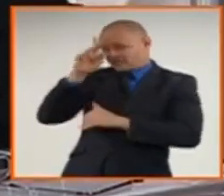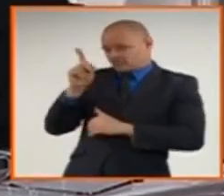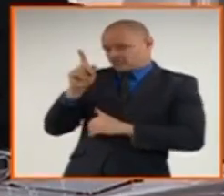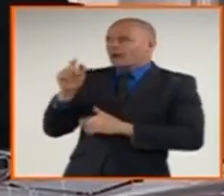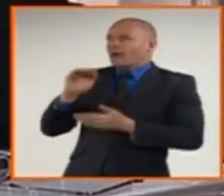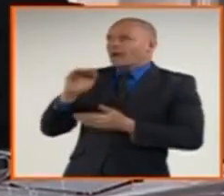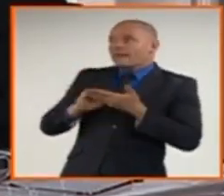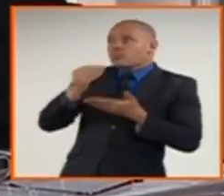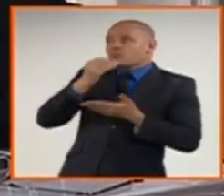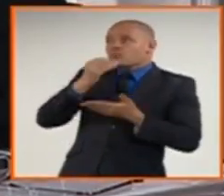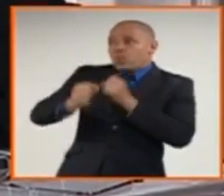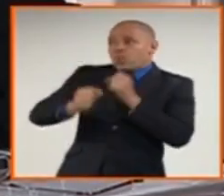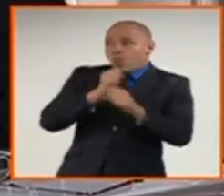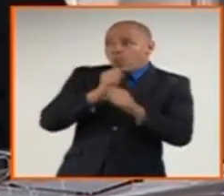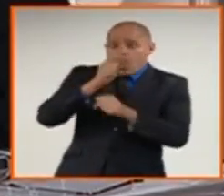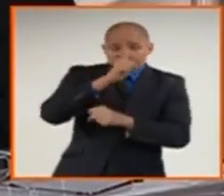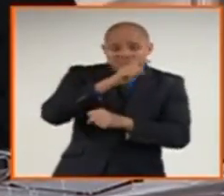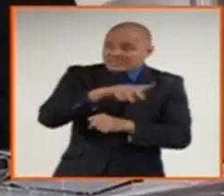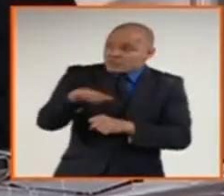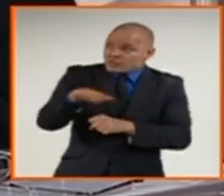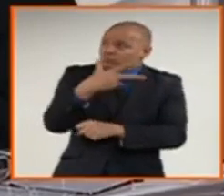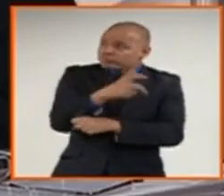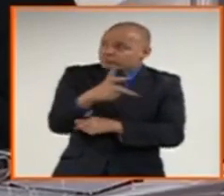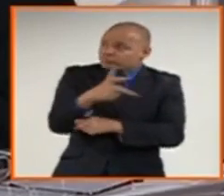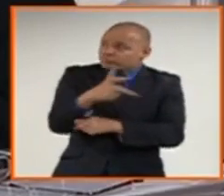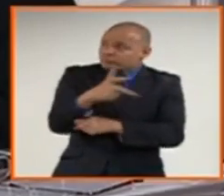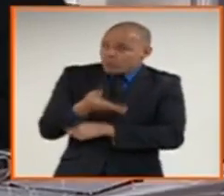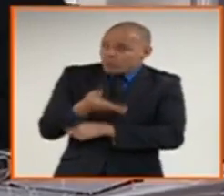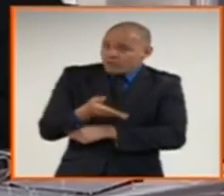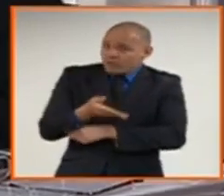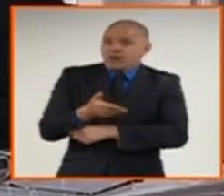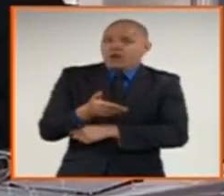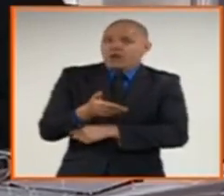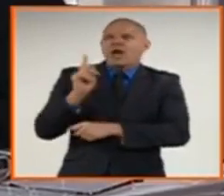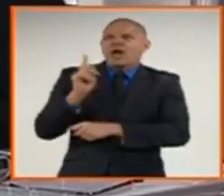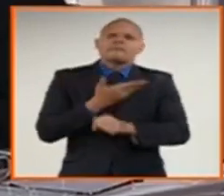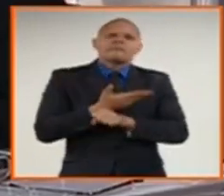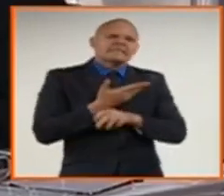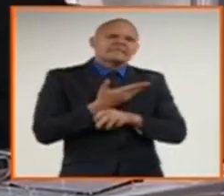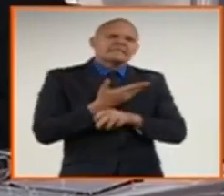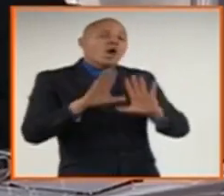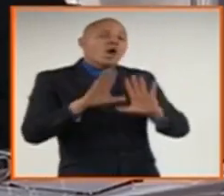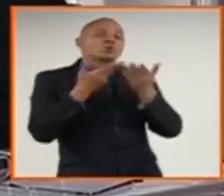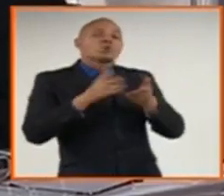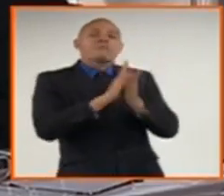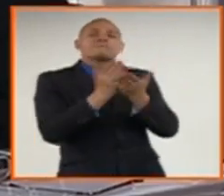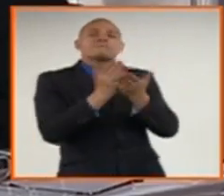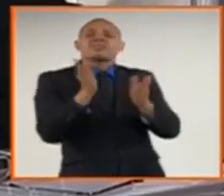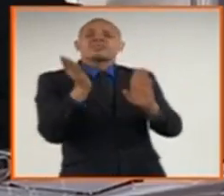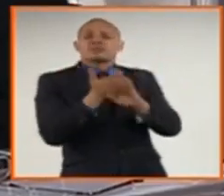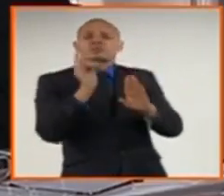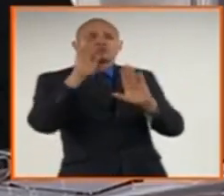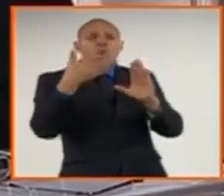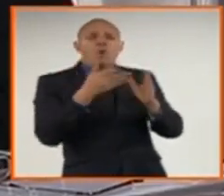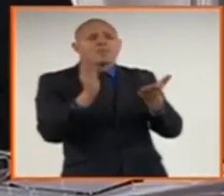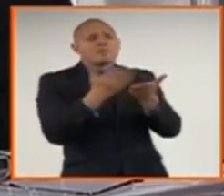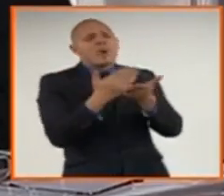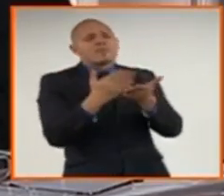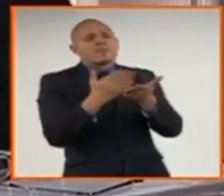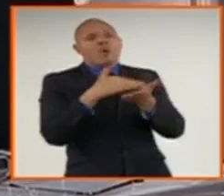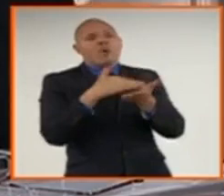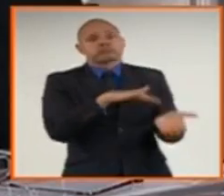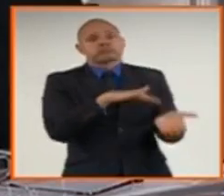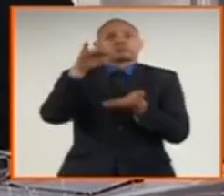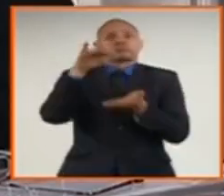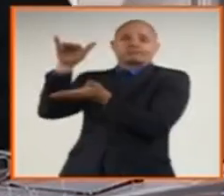los aspectos de rigor que son necesarios presentar a la autoridad regulatoria, lo que esto ocurrió en el mes de octubre. O sea,